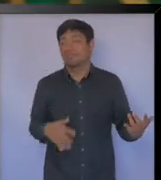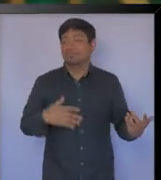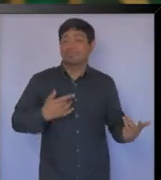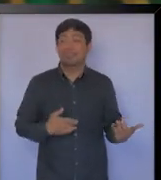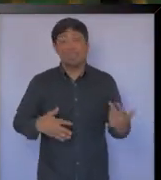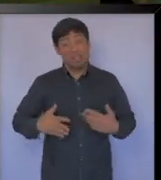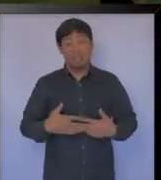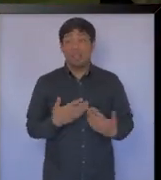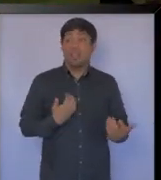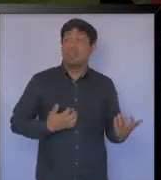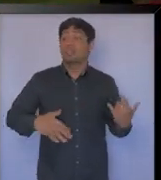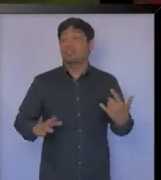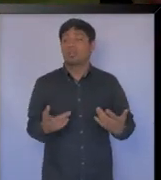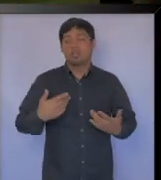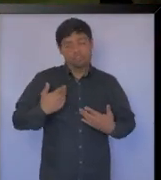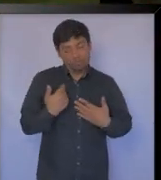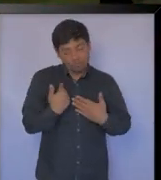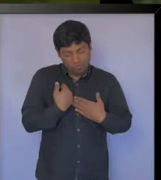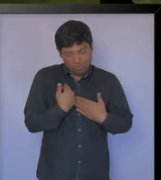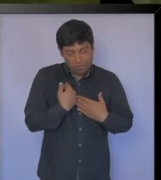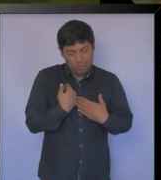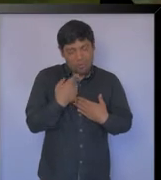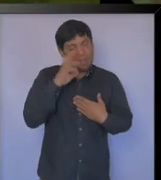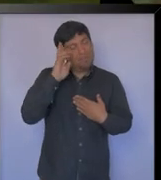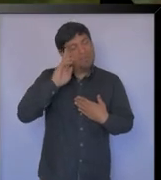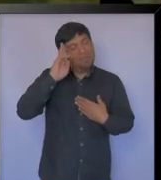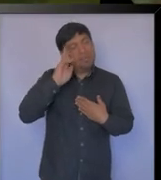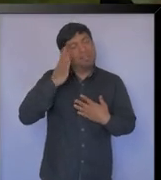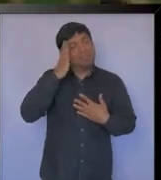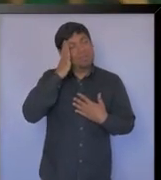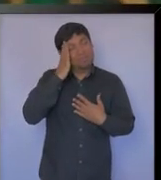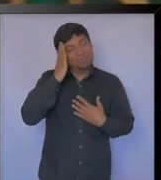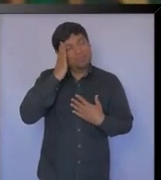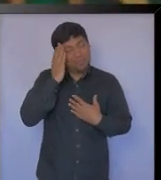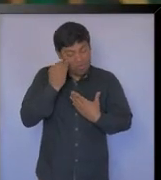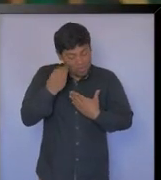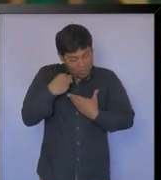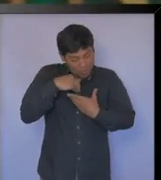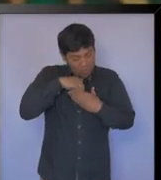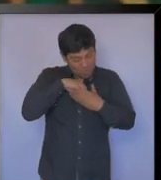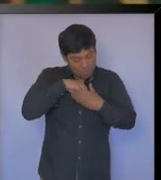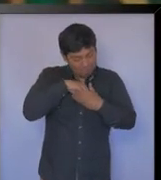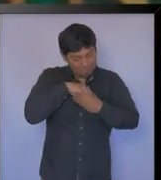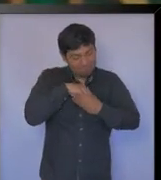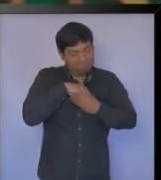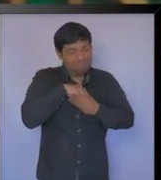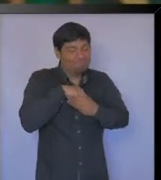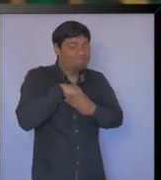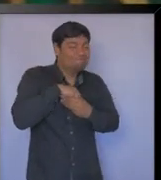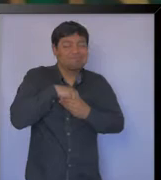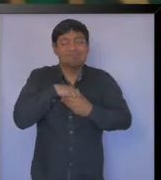En mis recuerdos se quedan muy bien guardado